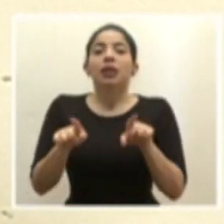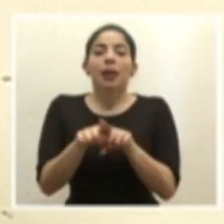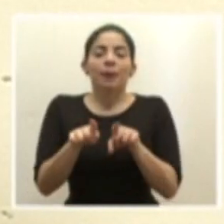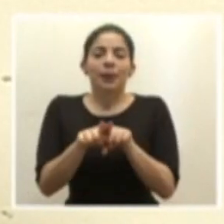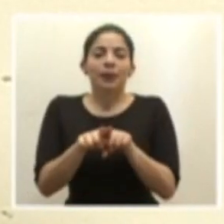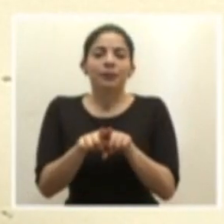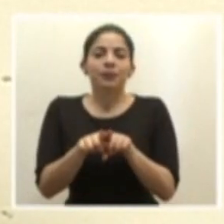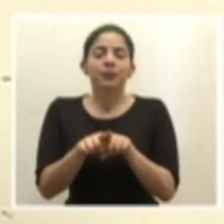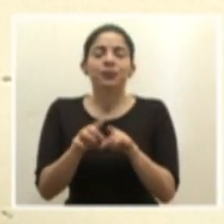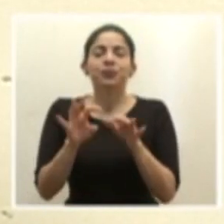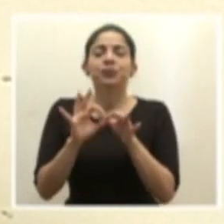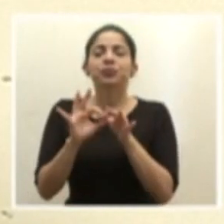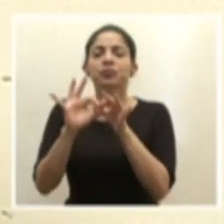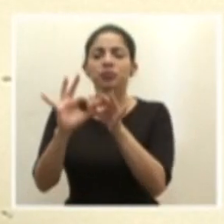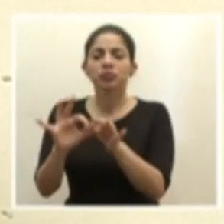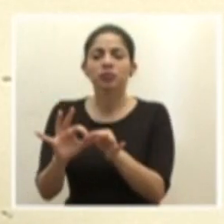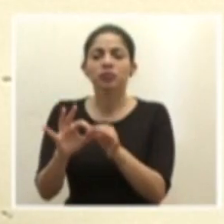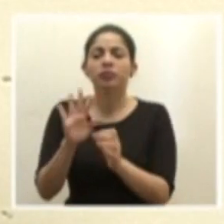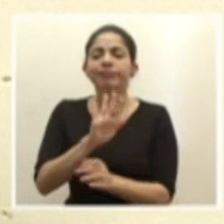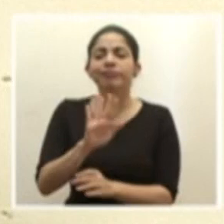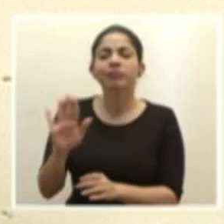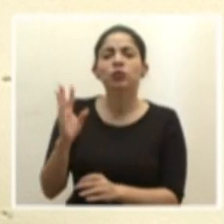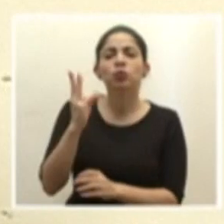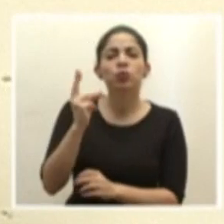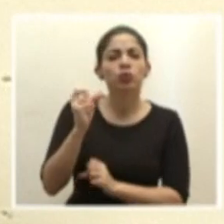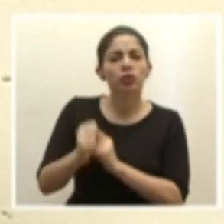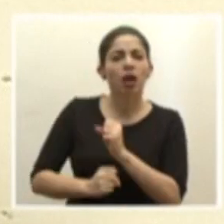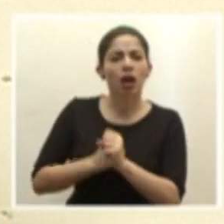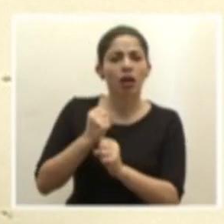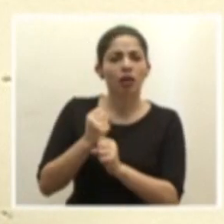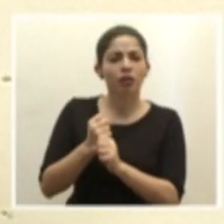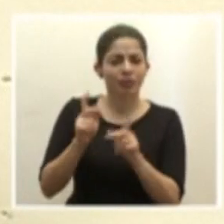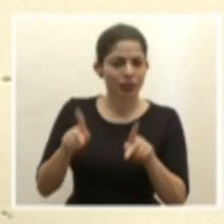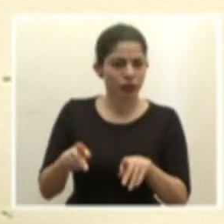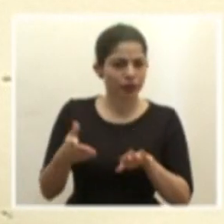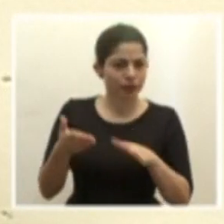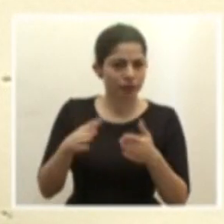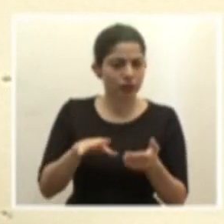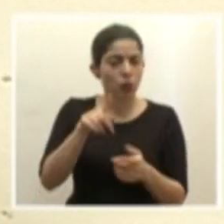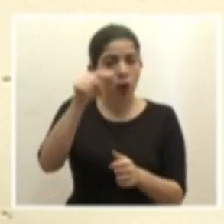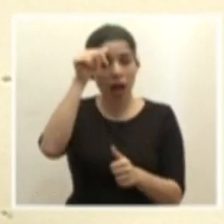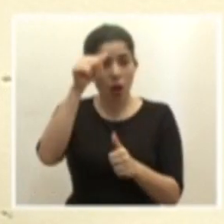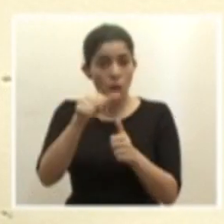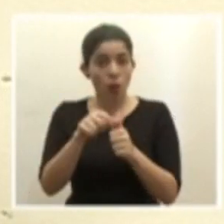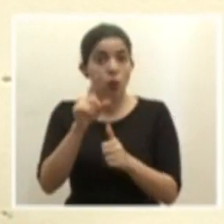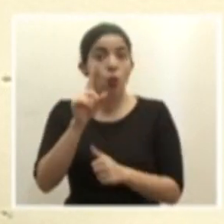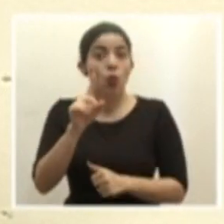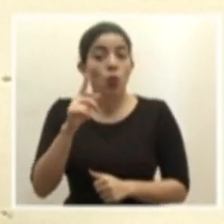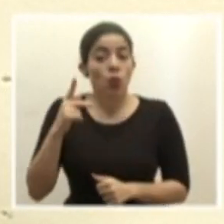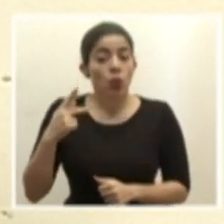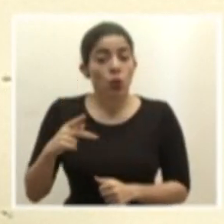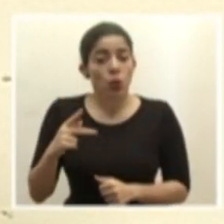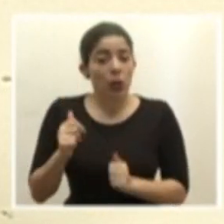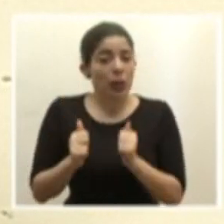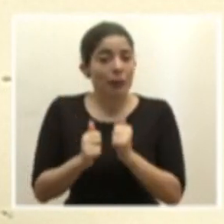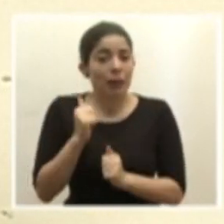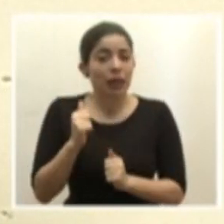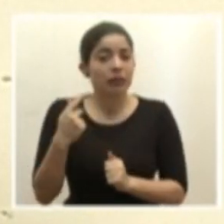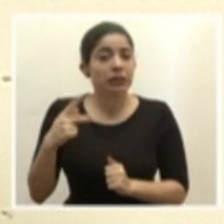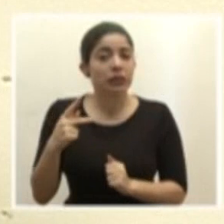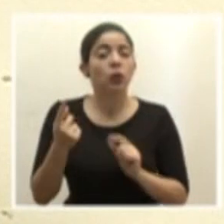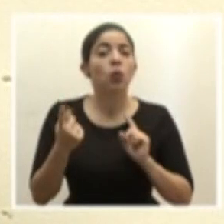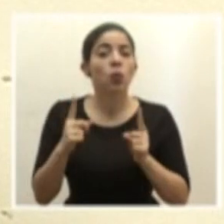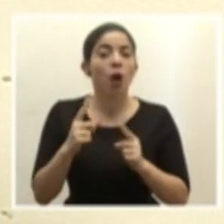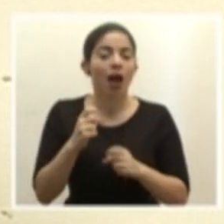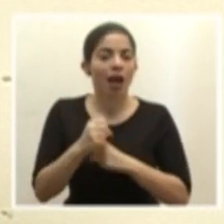También, con respecto a las edades, que recordemos que uno de los factores de riesgo más frecuentes es justamente la